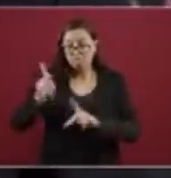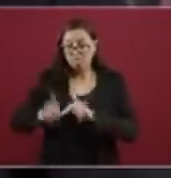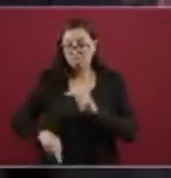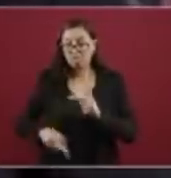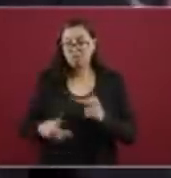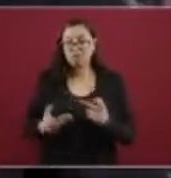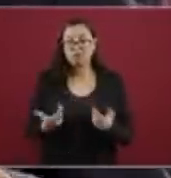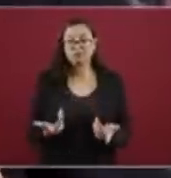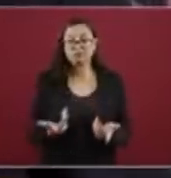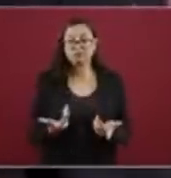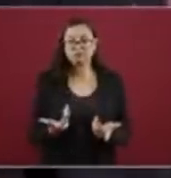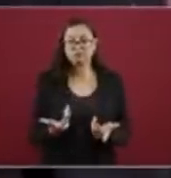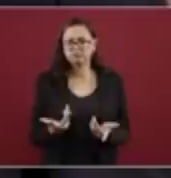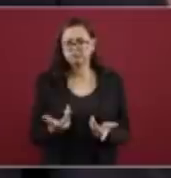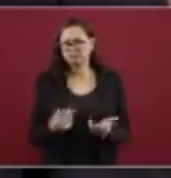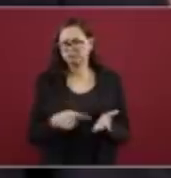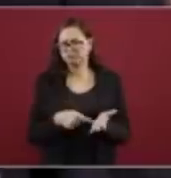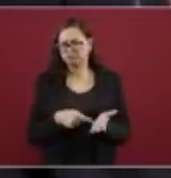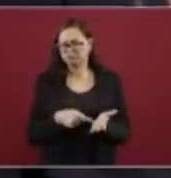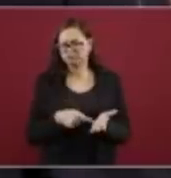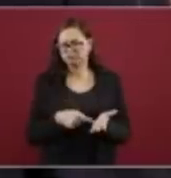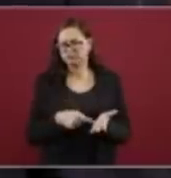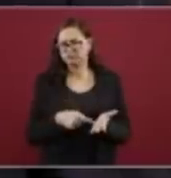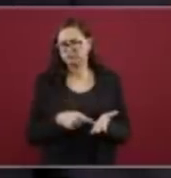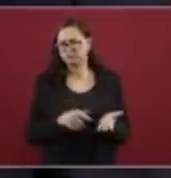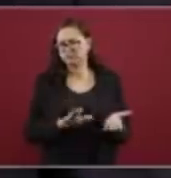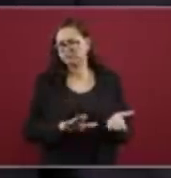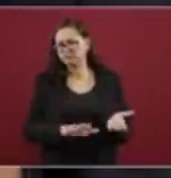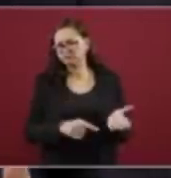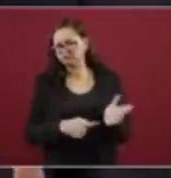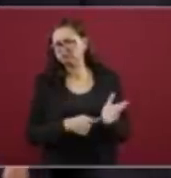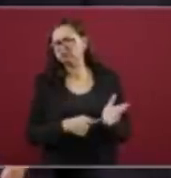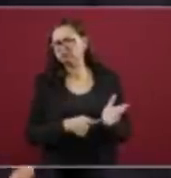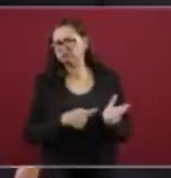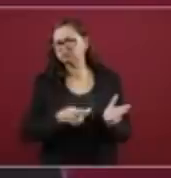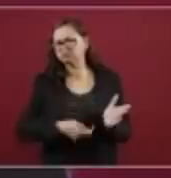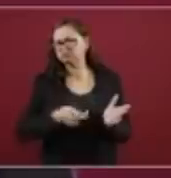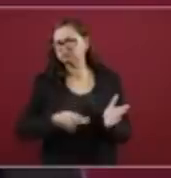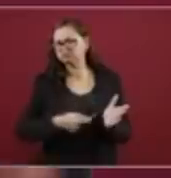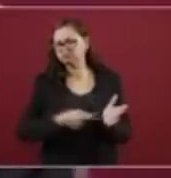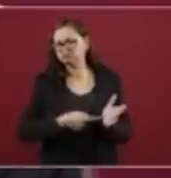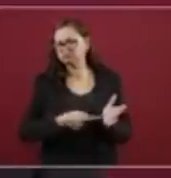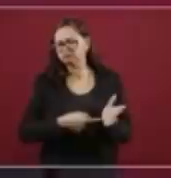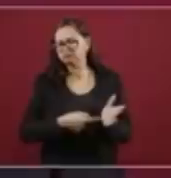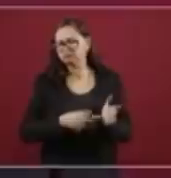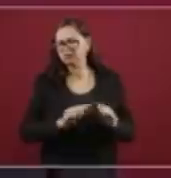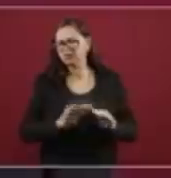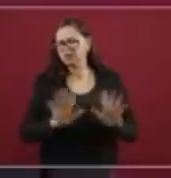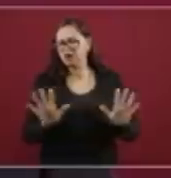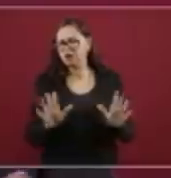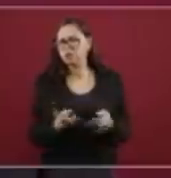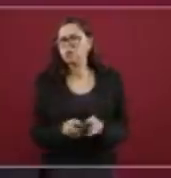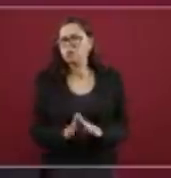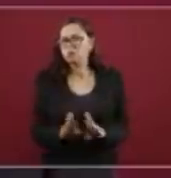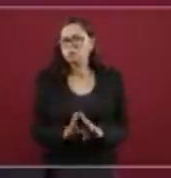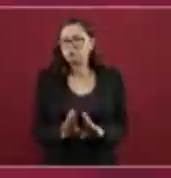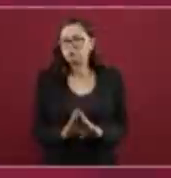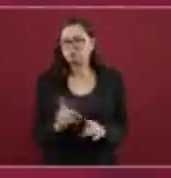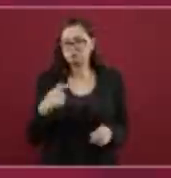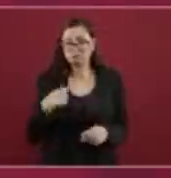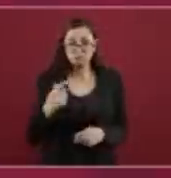que se aclare y no podemos dispersar recursos si no estamos